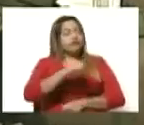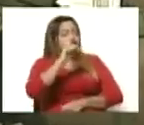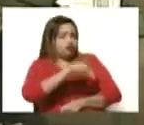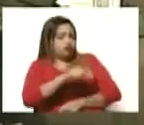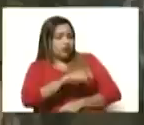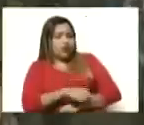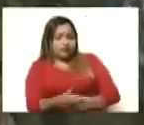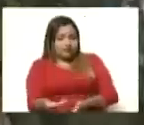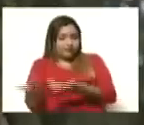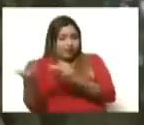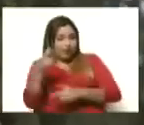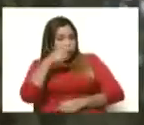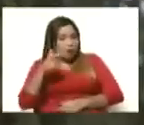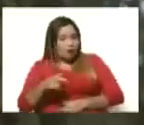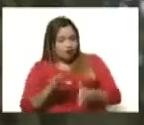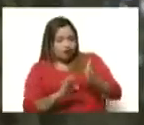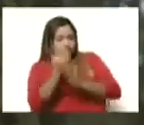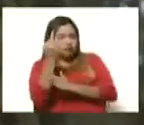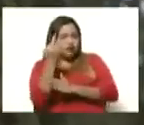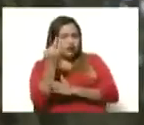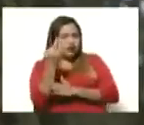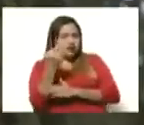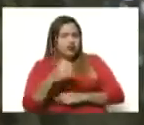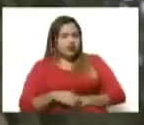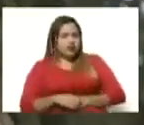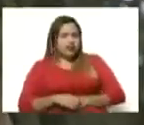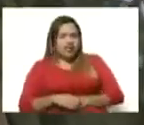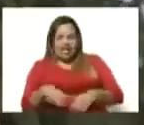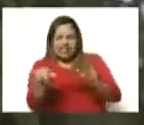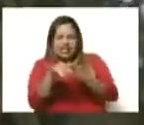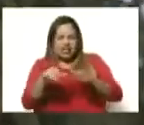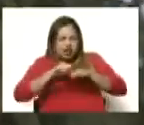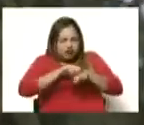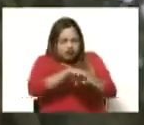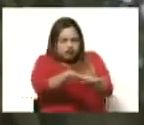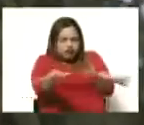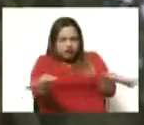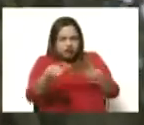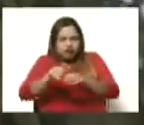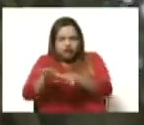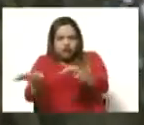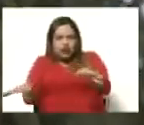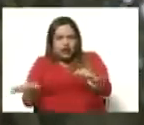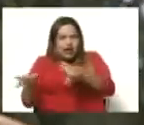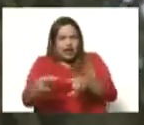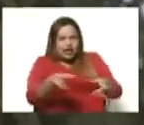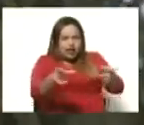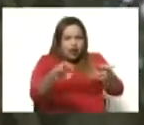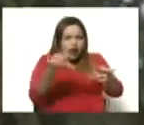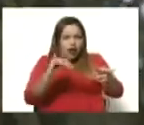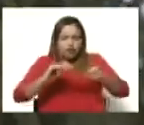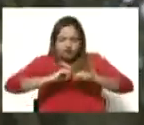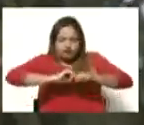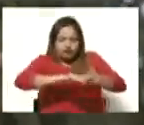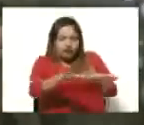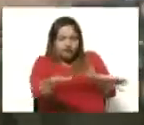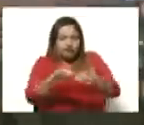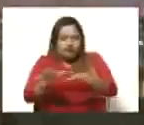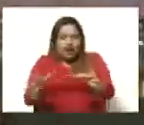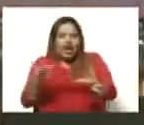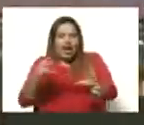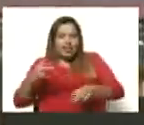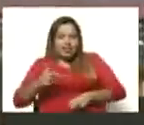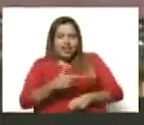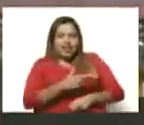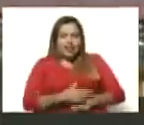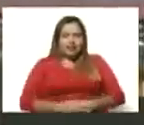estos pueblos se fundaron en lo que eran los abanicos, las zonas de desplayamiento de los ríos, que son estos abanicos donde está Tejerías,